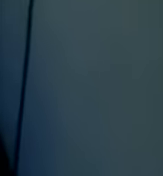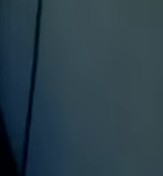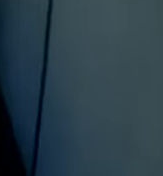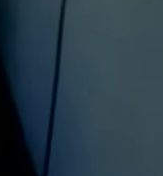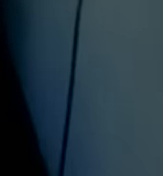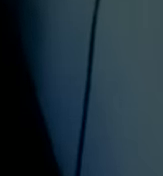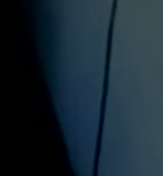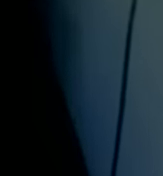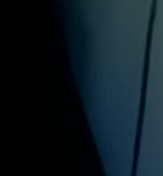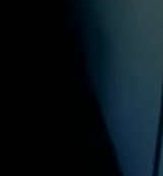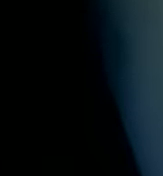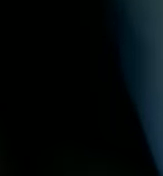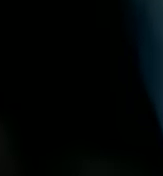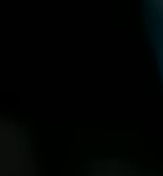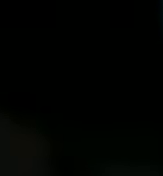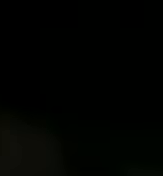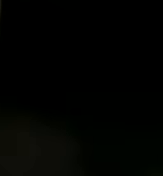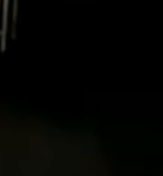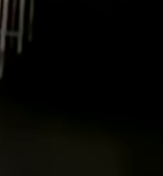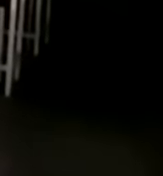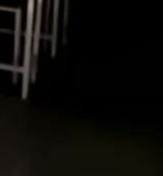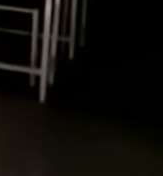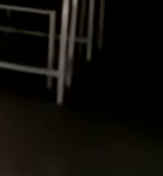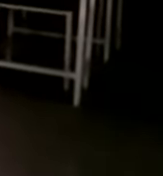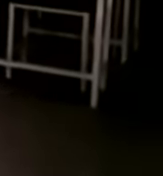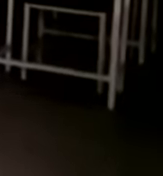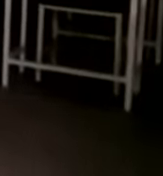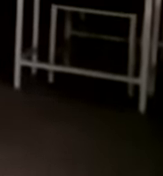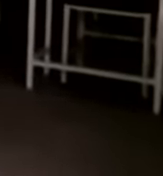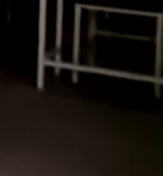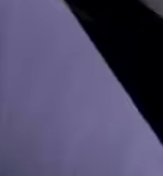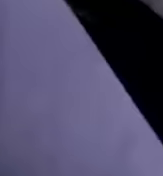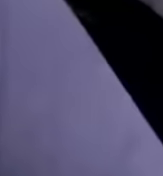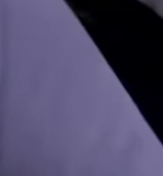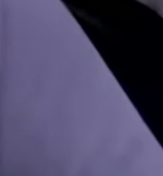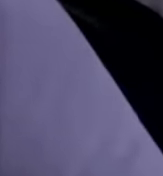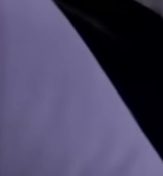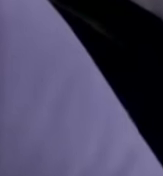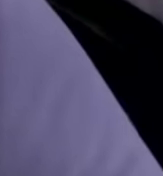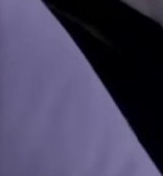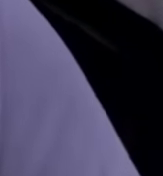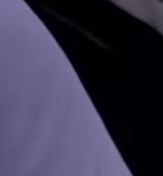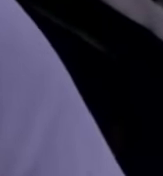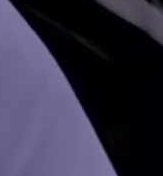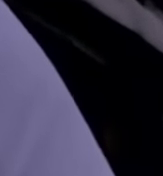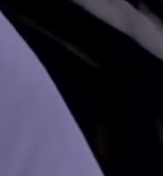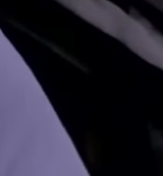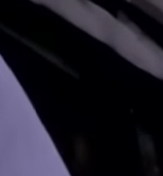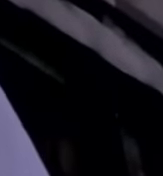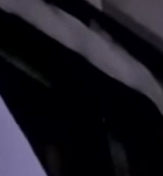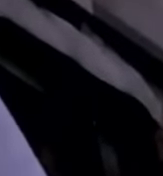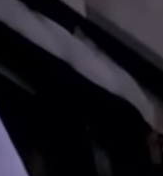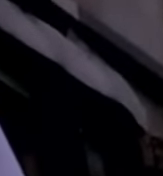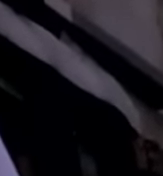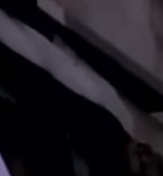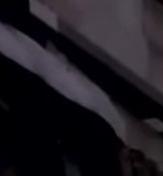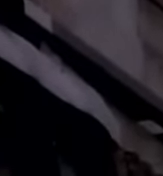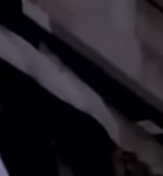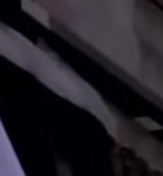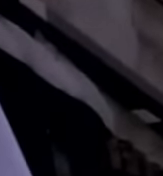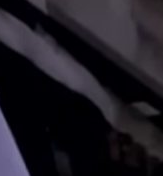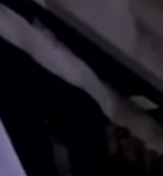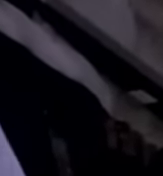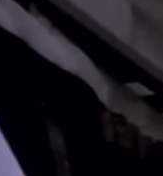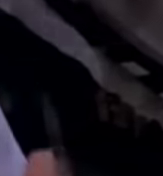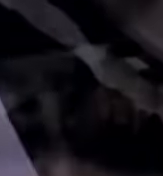no solo de municipio Simón Planas, sino también de Palavecino. Creo que cuando se habla de socialismo, no estábamos, creo